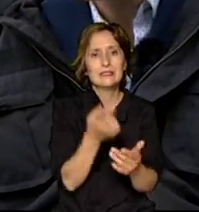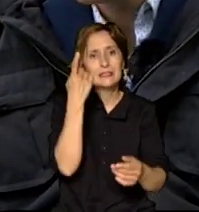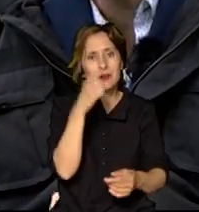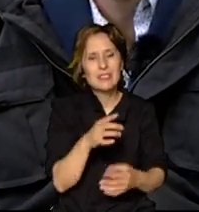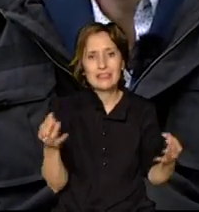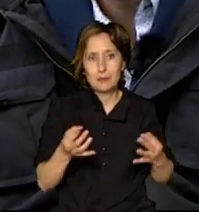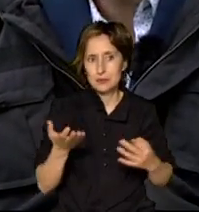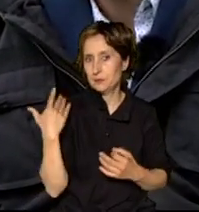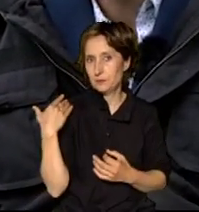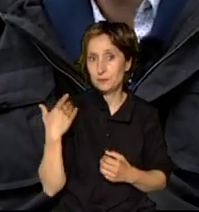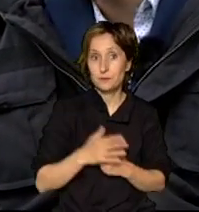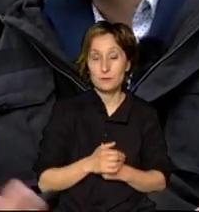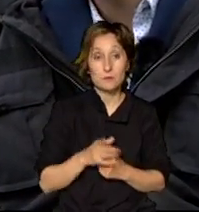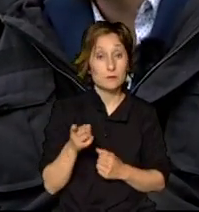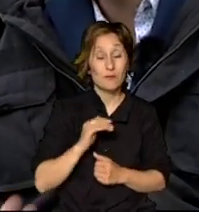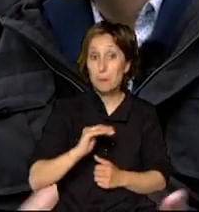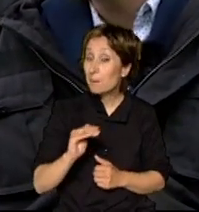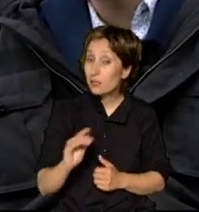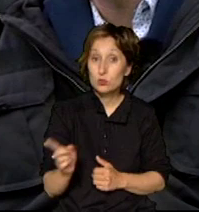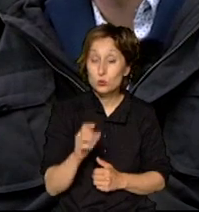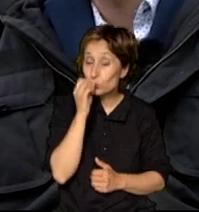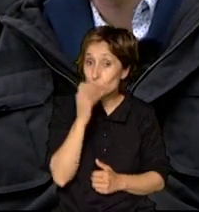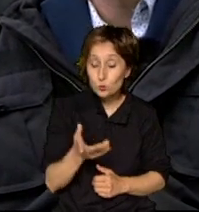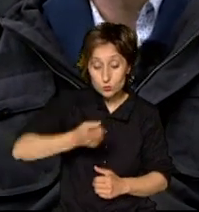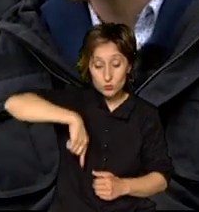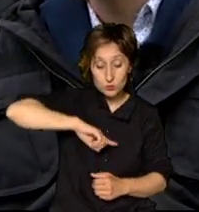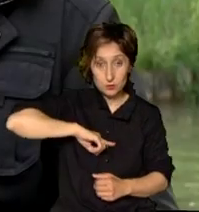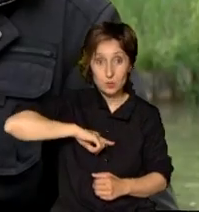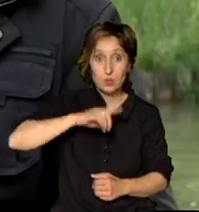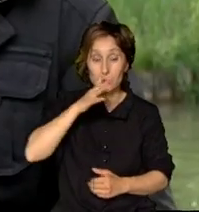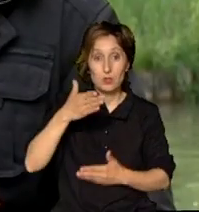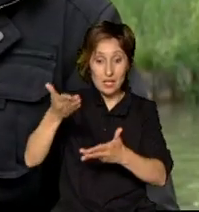pasó. Esto no es malo, o sea, es muy bueno para nosotros